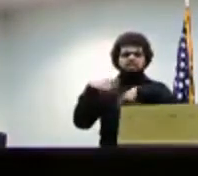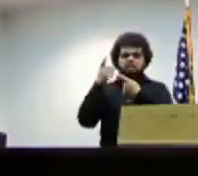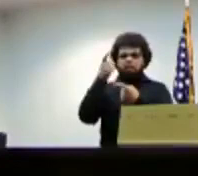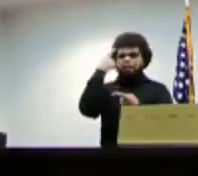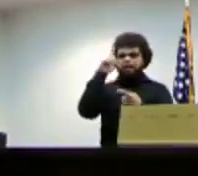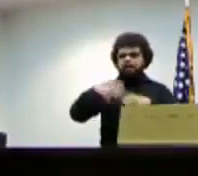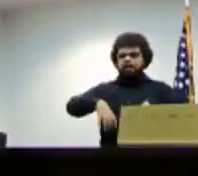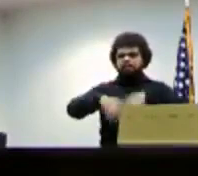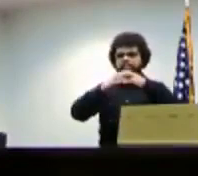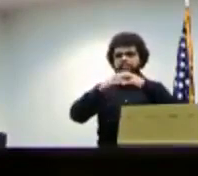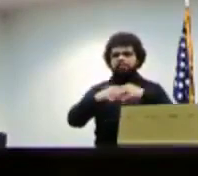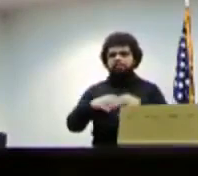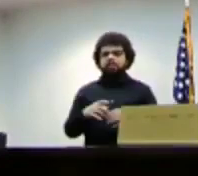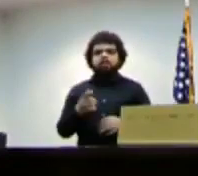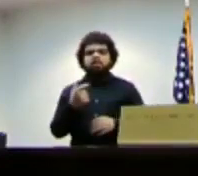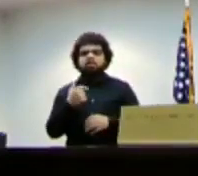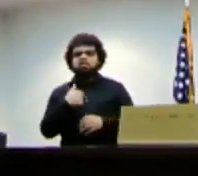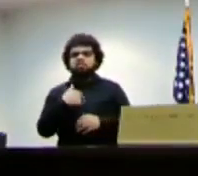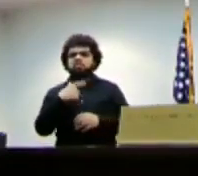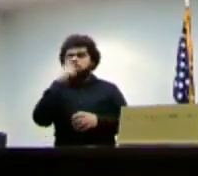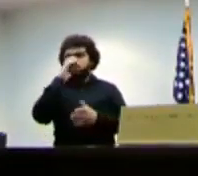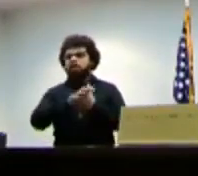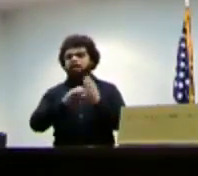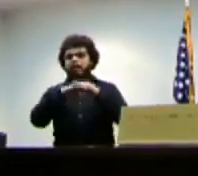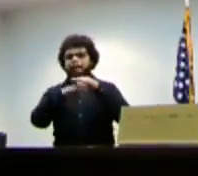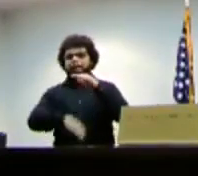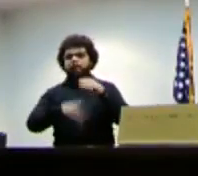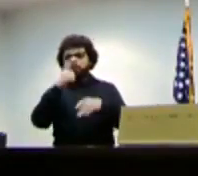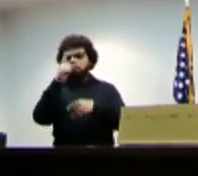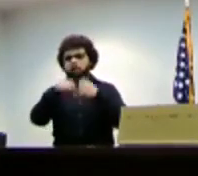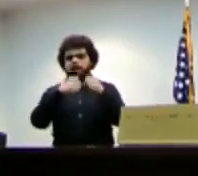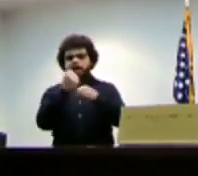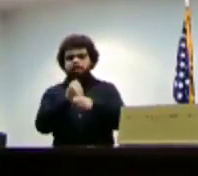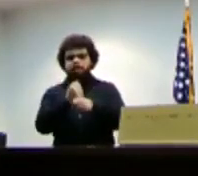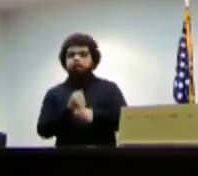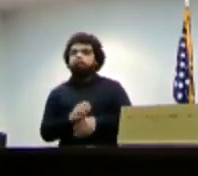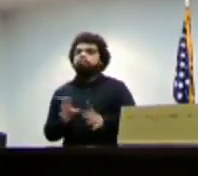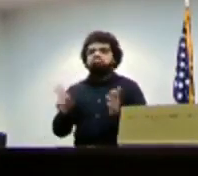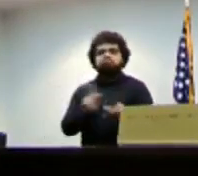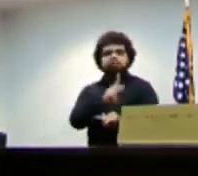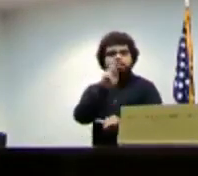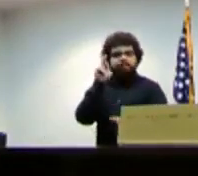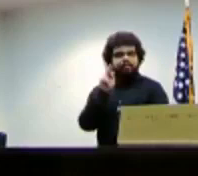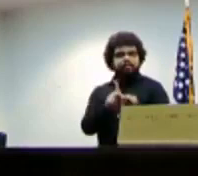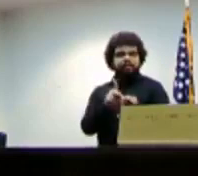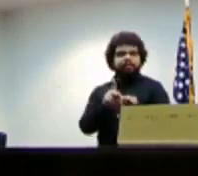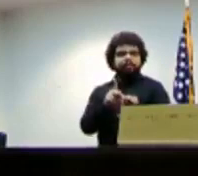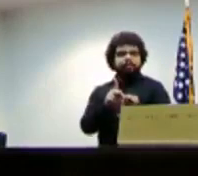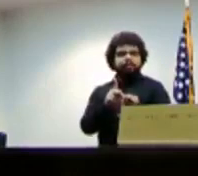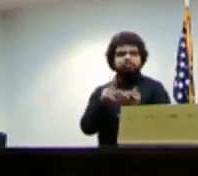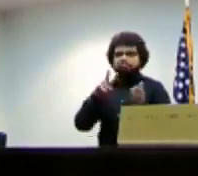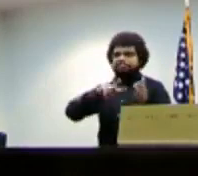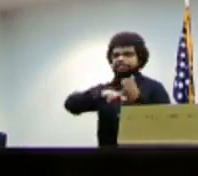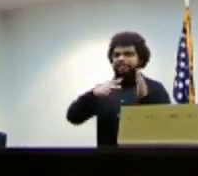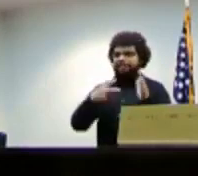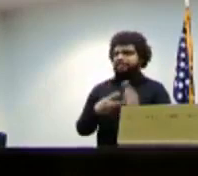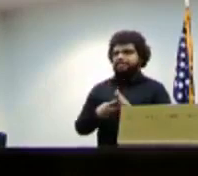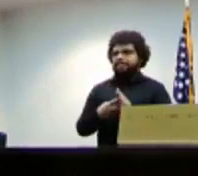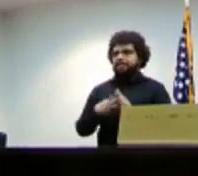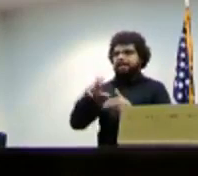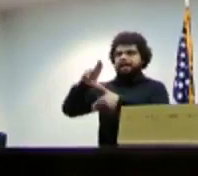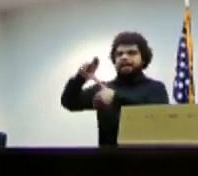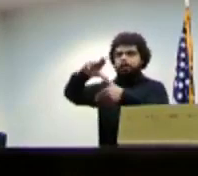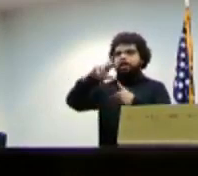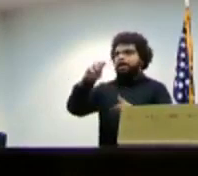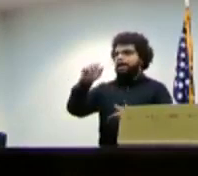No entiendo que menos de un año, tendría que buscar. Perfecto. La información. Quiere decir que por el huracán María, estas plantas de